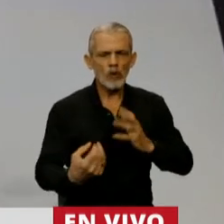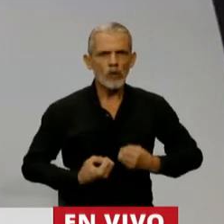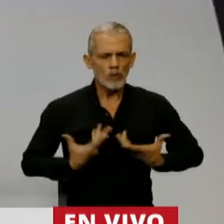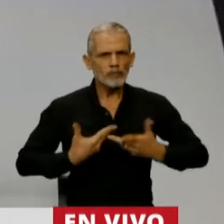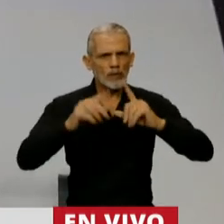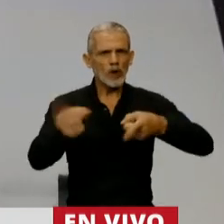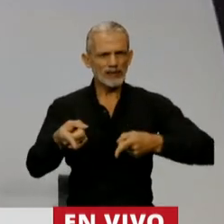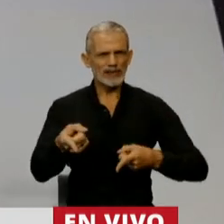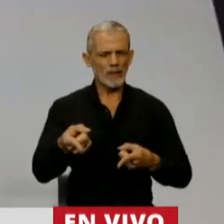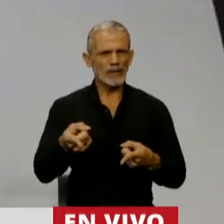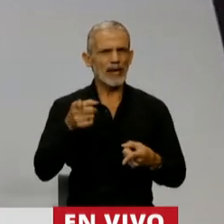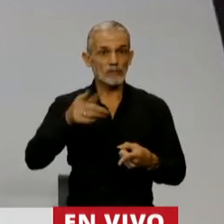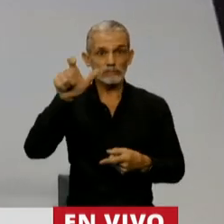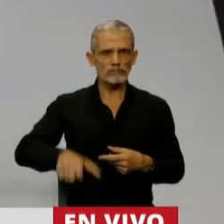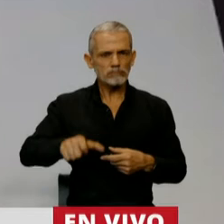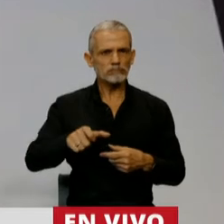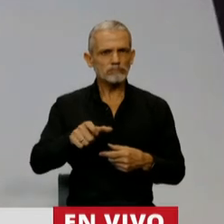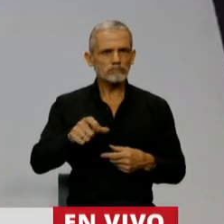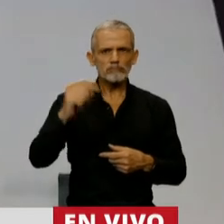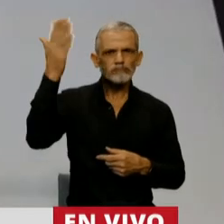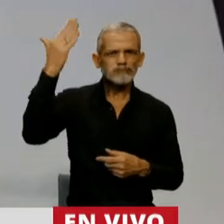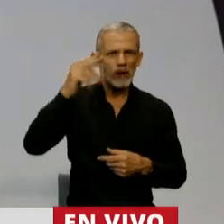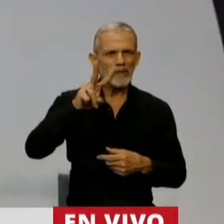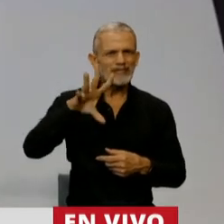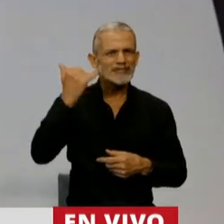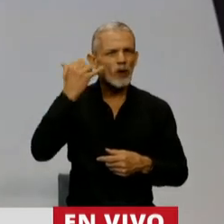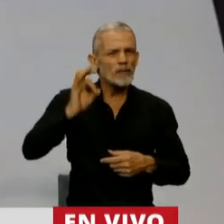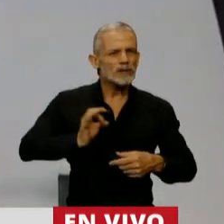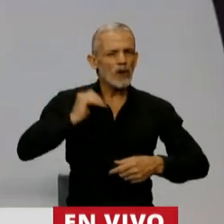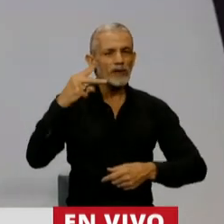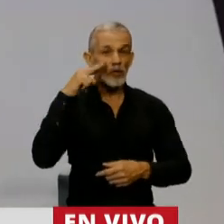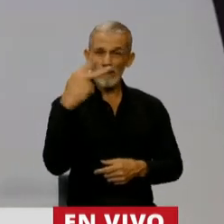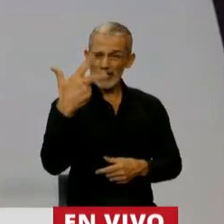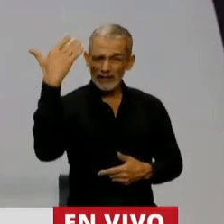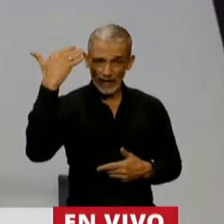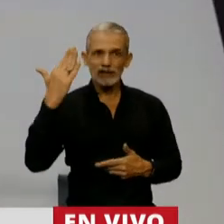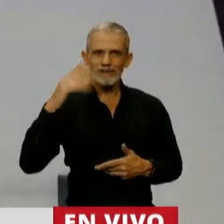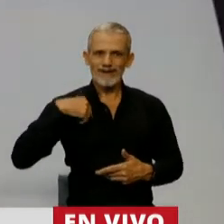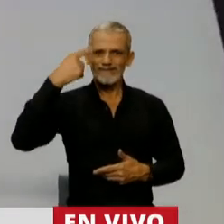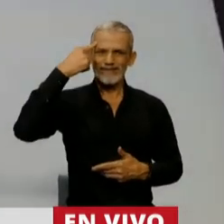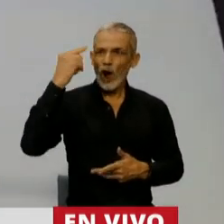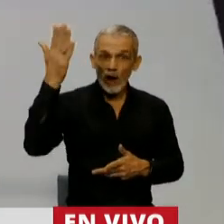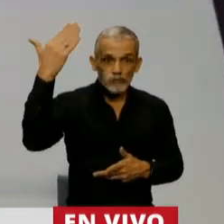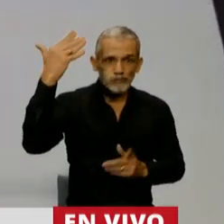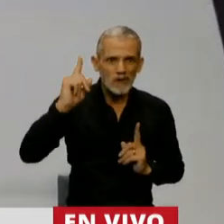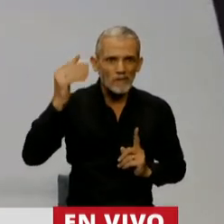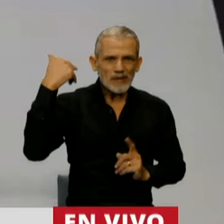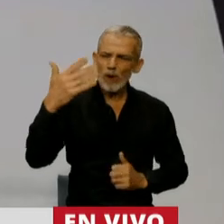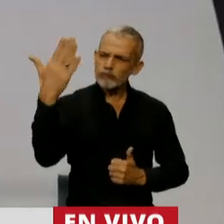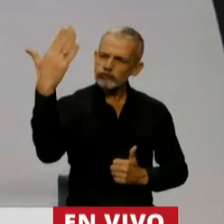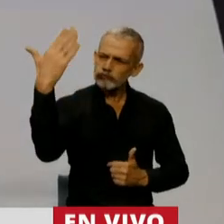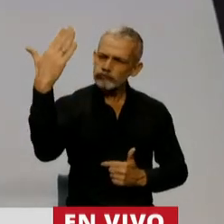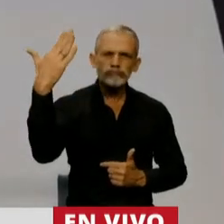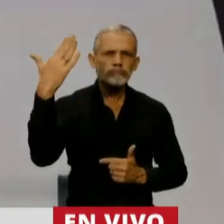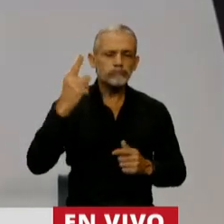también y reparando en el discurso del 25 de mayo del año 2003, no creo que ese discurso tenga valor sin